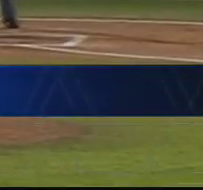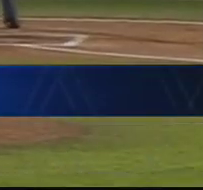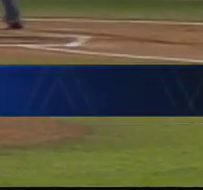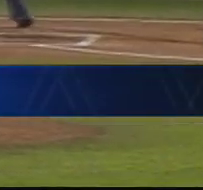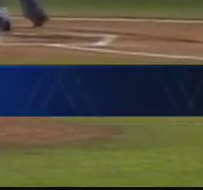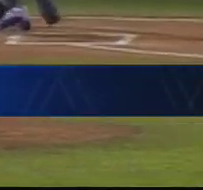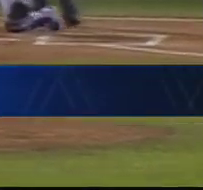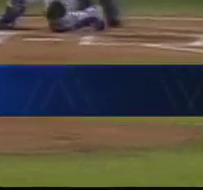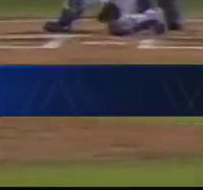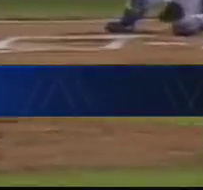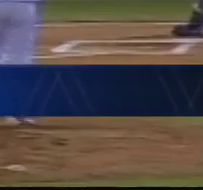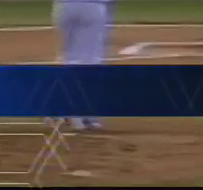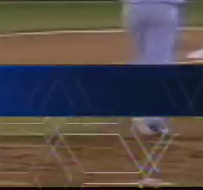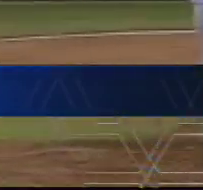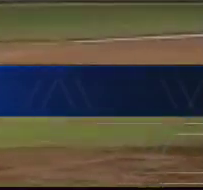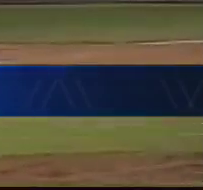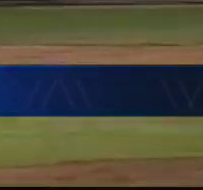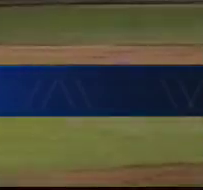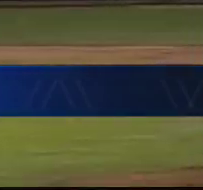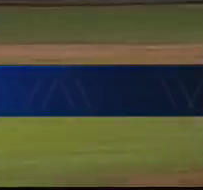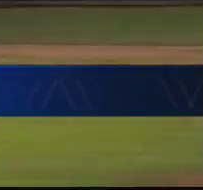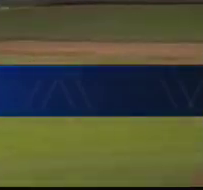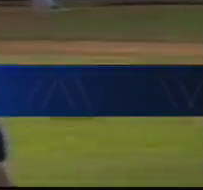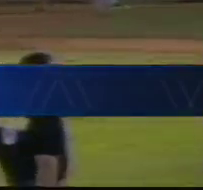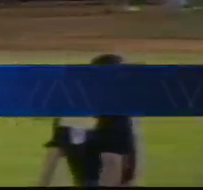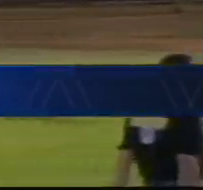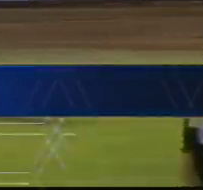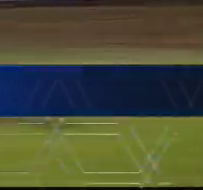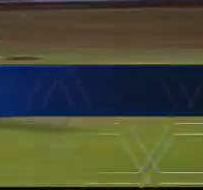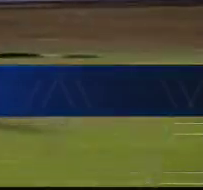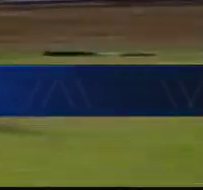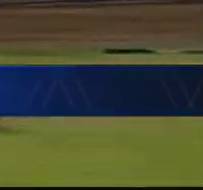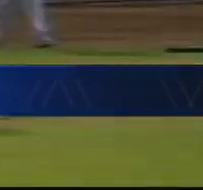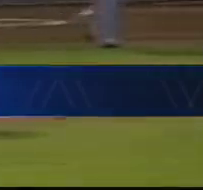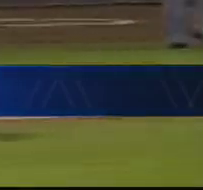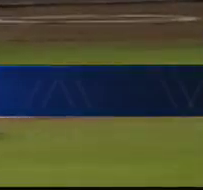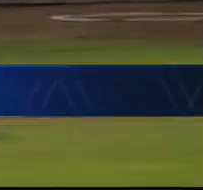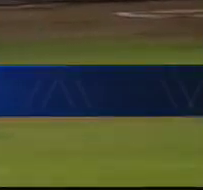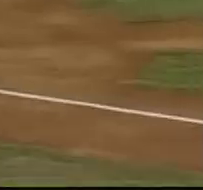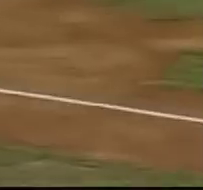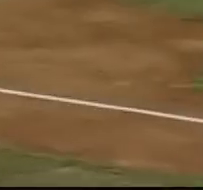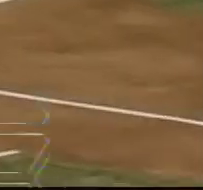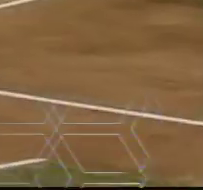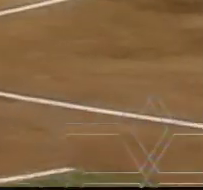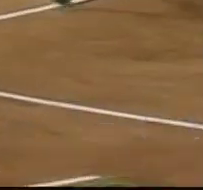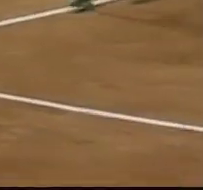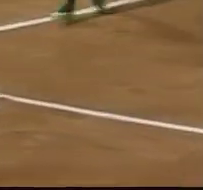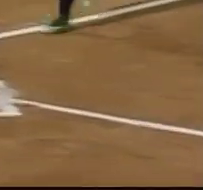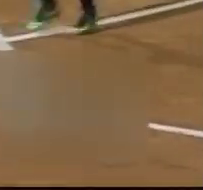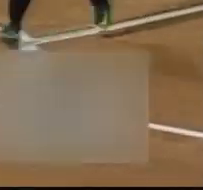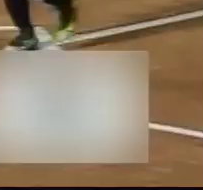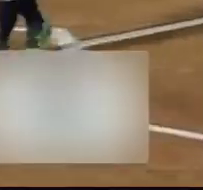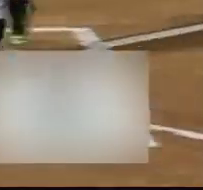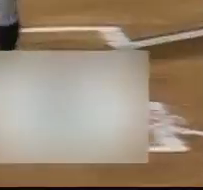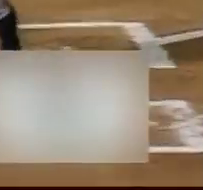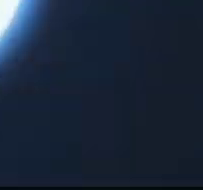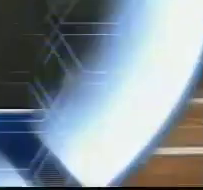Regresa la acción. Las semifinales del béisbol venezolano se reanudan en Puerto La Cruz y Maracay.